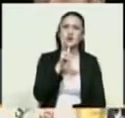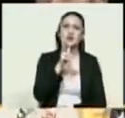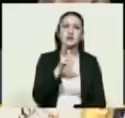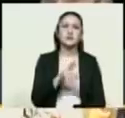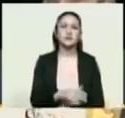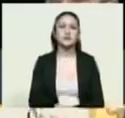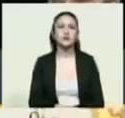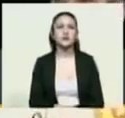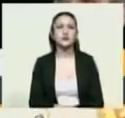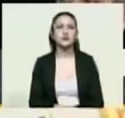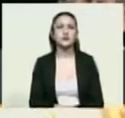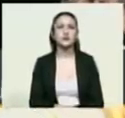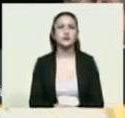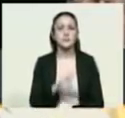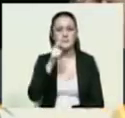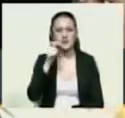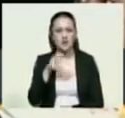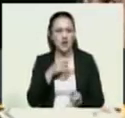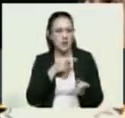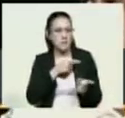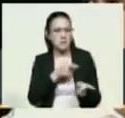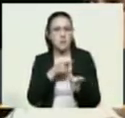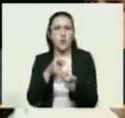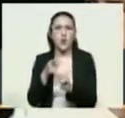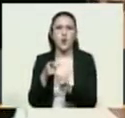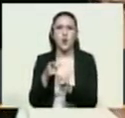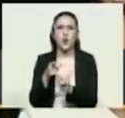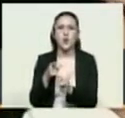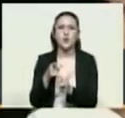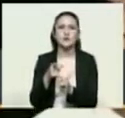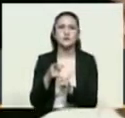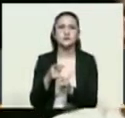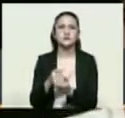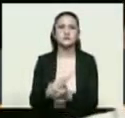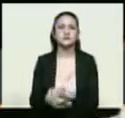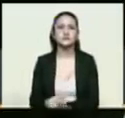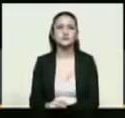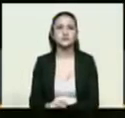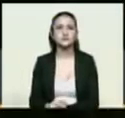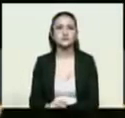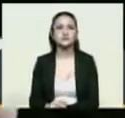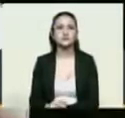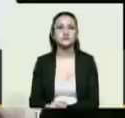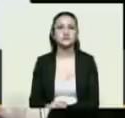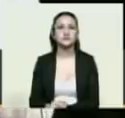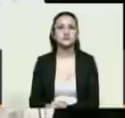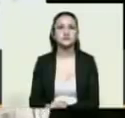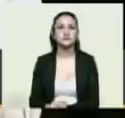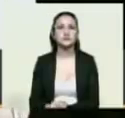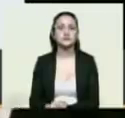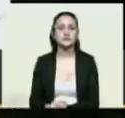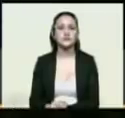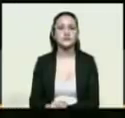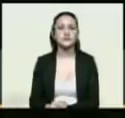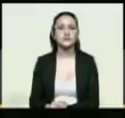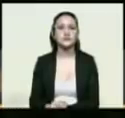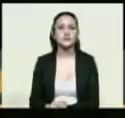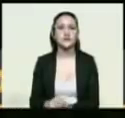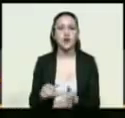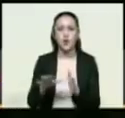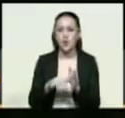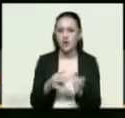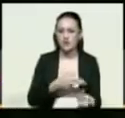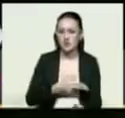de individuos con armamento asaltando puestos de seguridad de Estado, robando